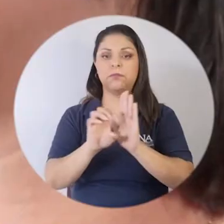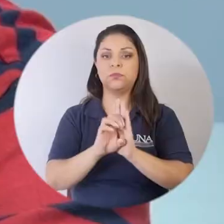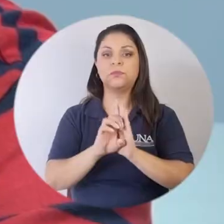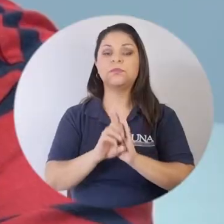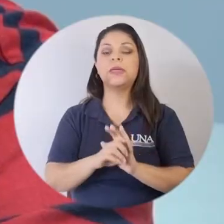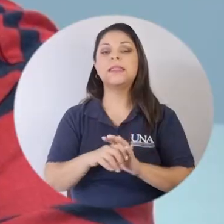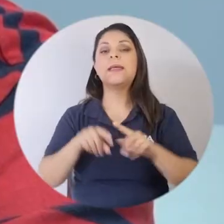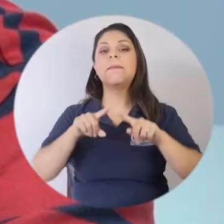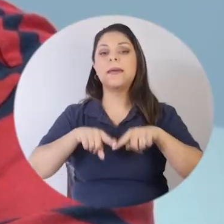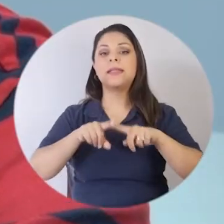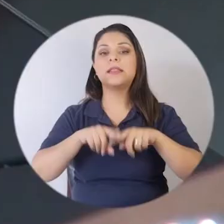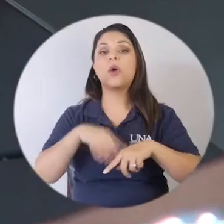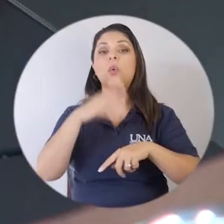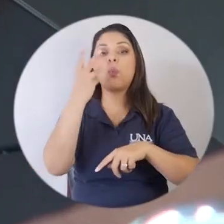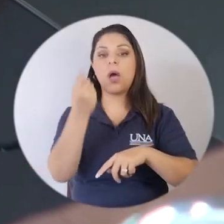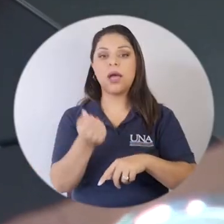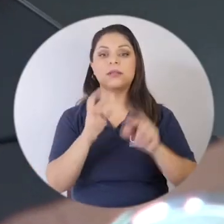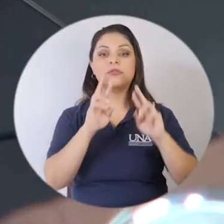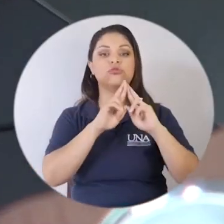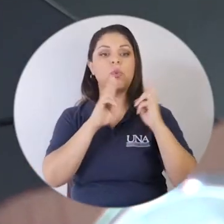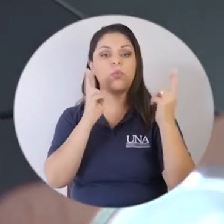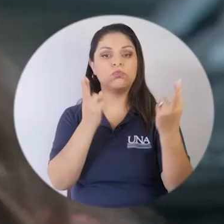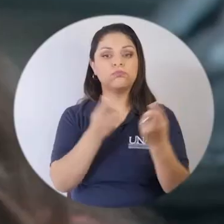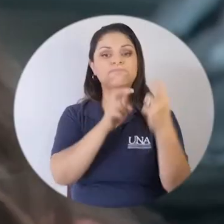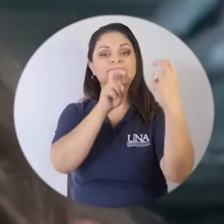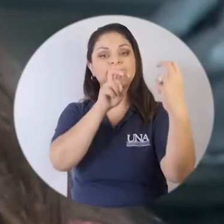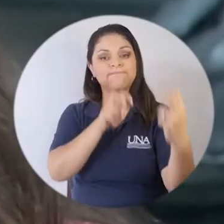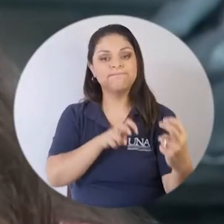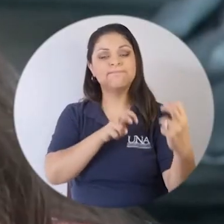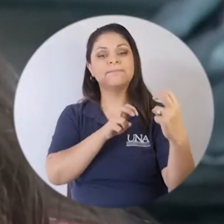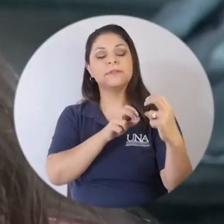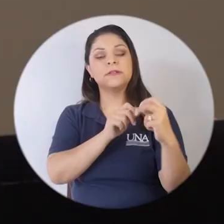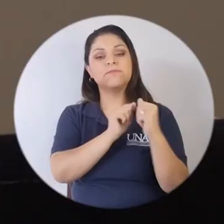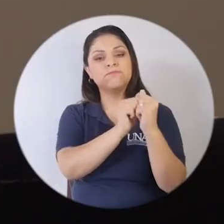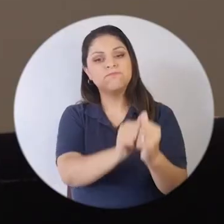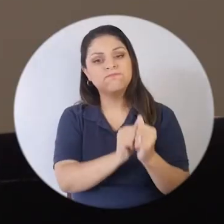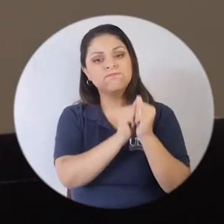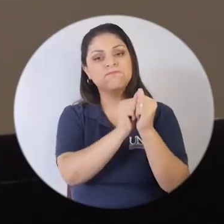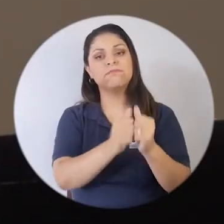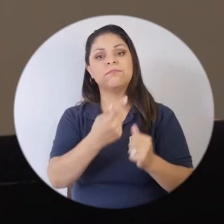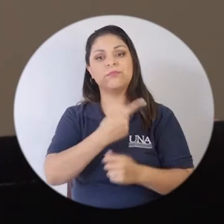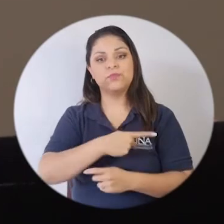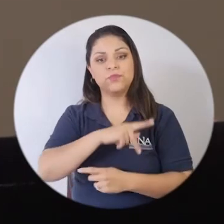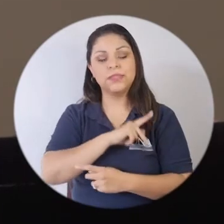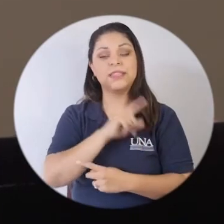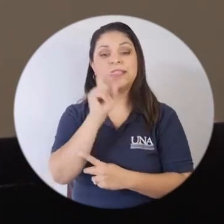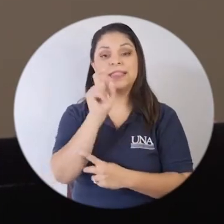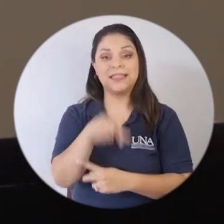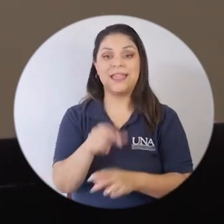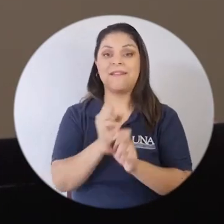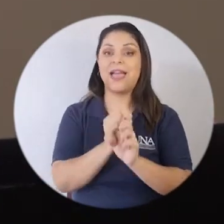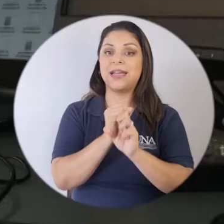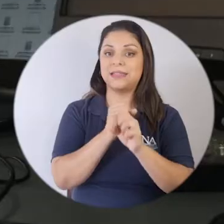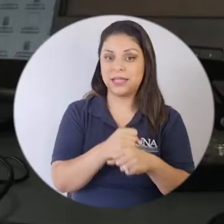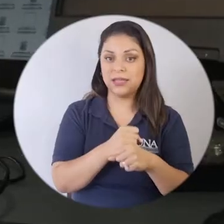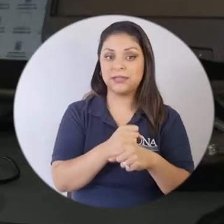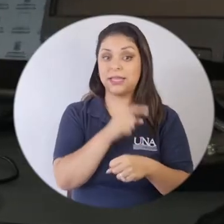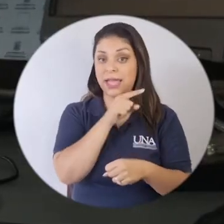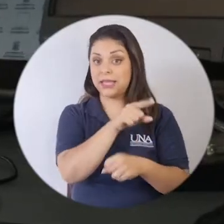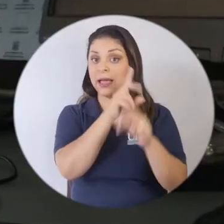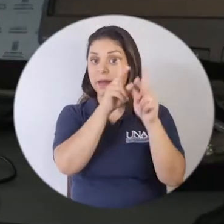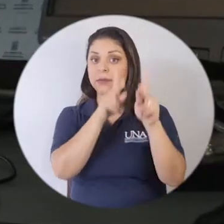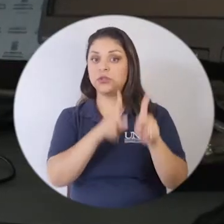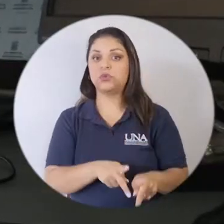el seguimiento tan personalizado que hay que hacer de esta persona. ¿Por qué? Porque